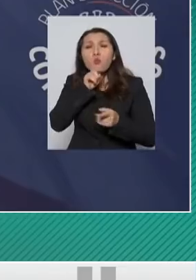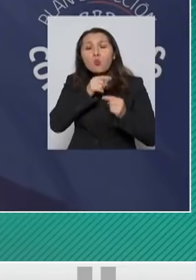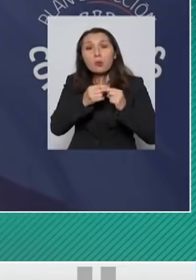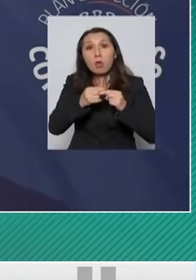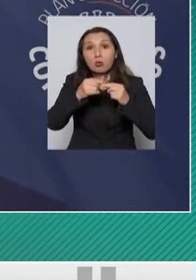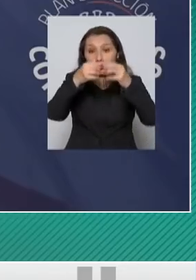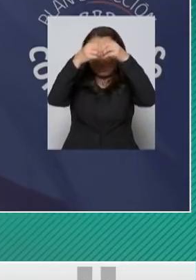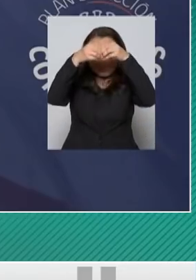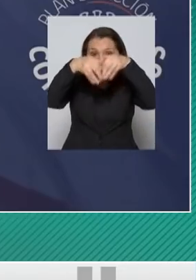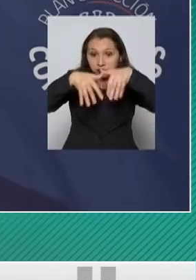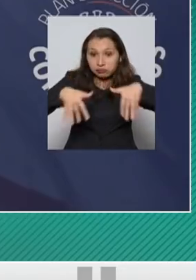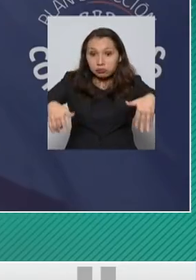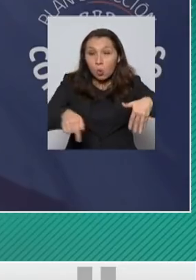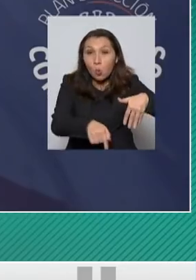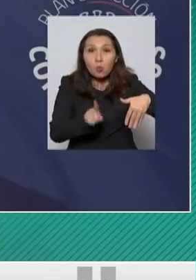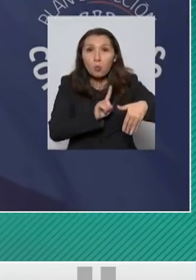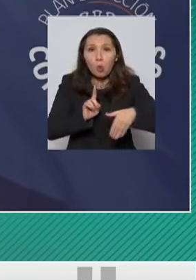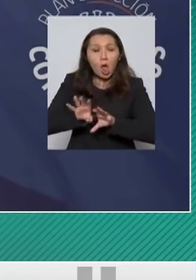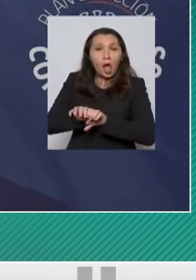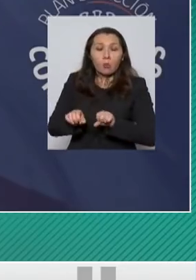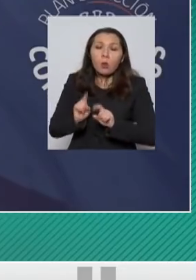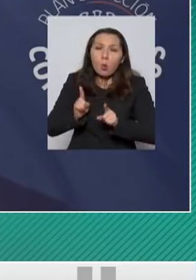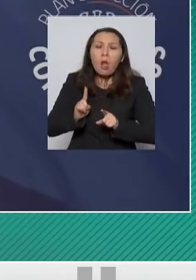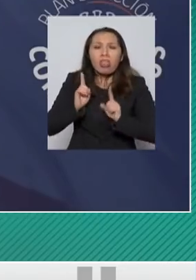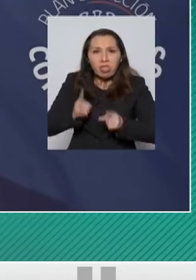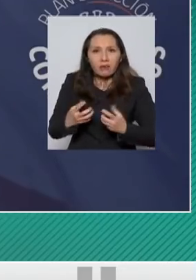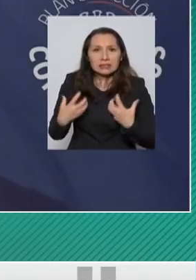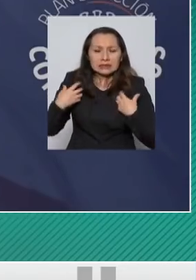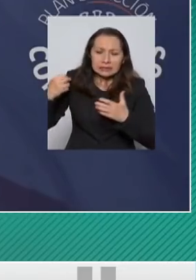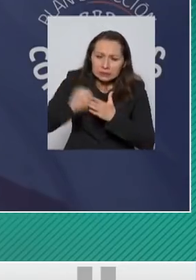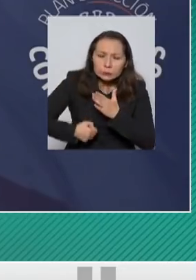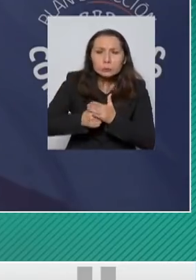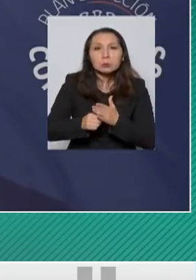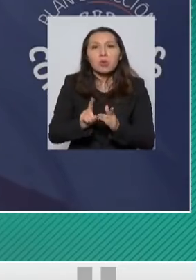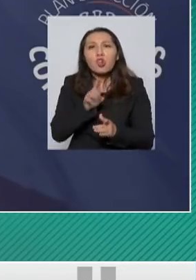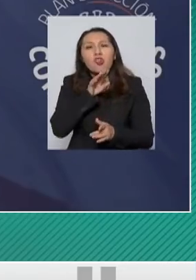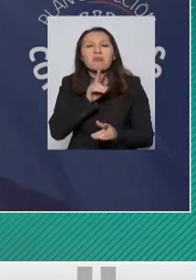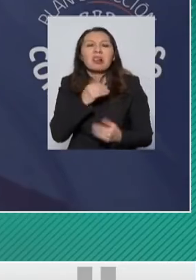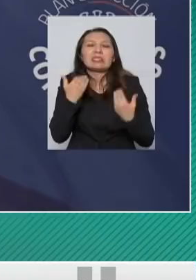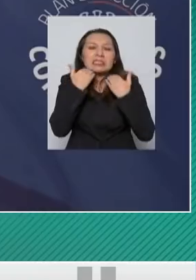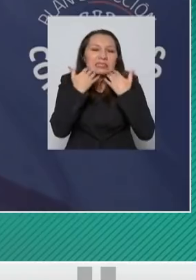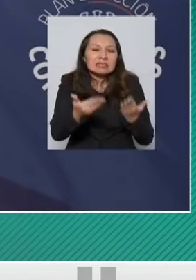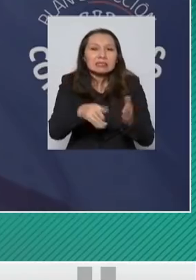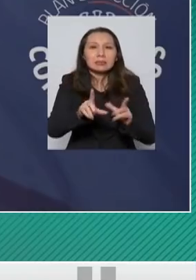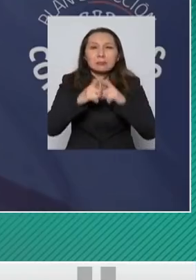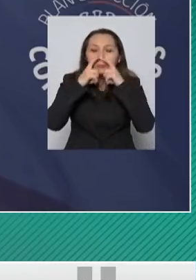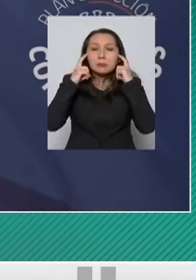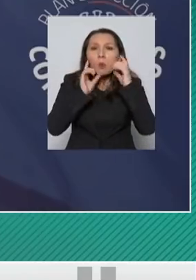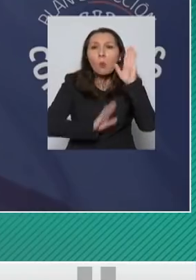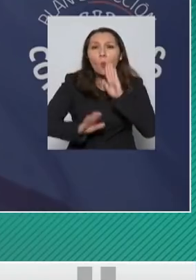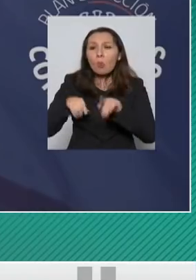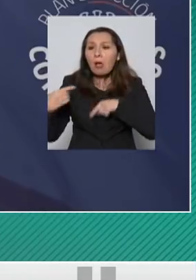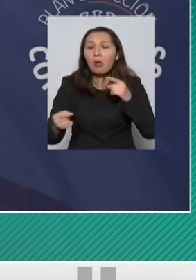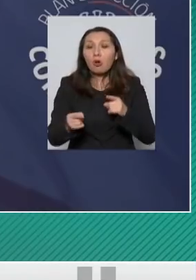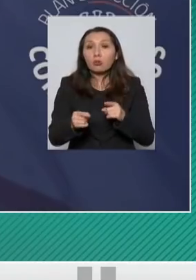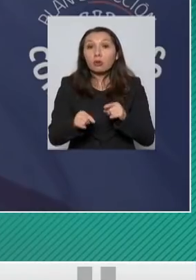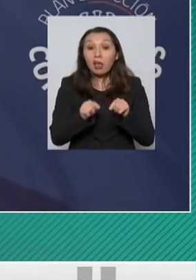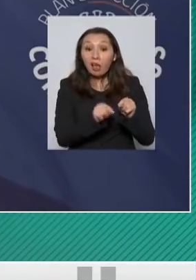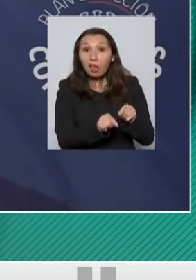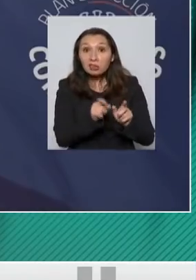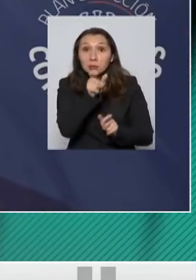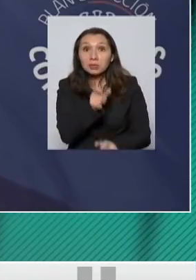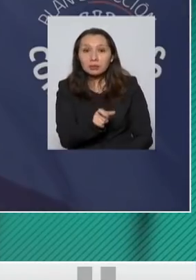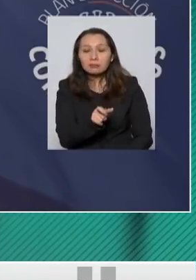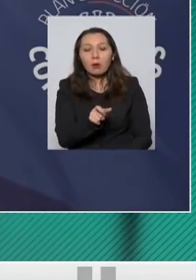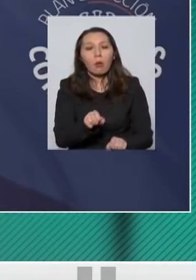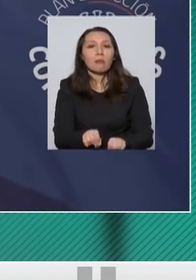es quien no está de acuerdo en luchar, en usar la mascarilla, en preservar el bien de los otros,